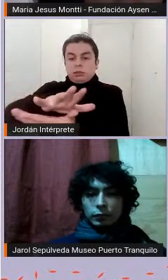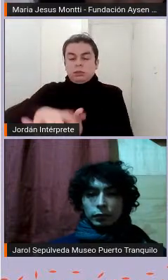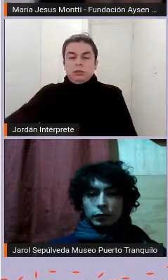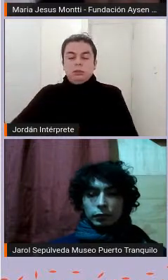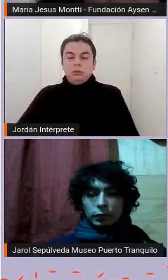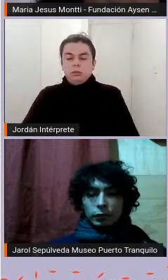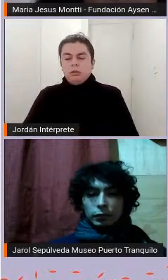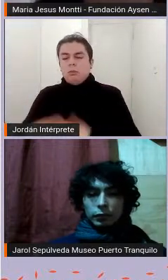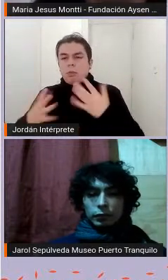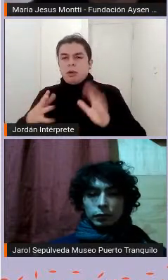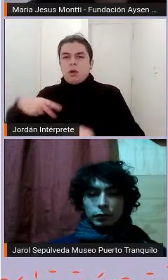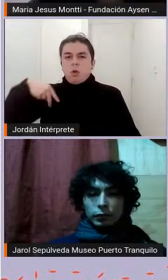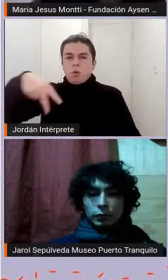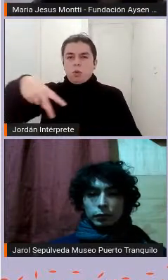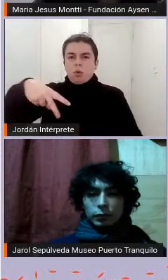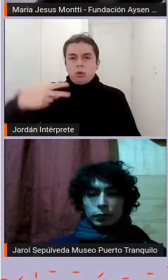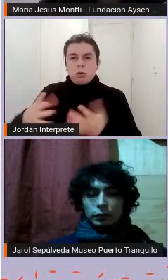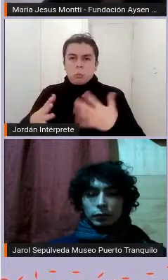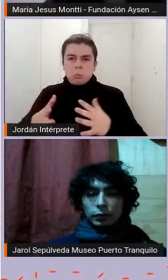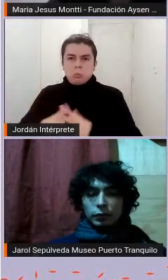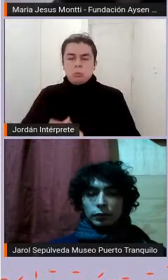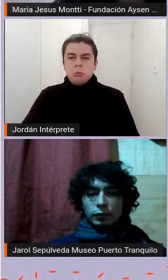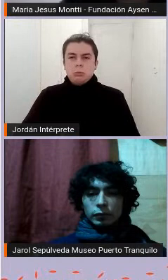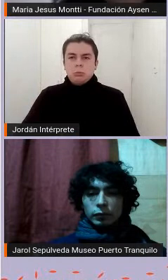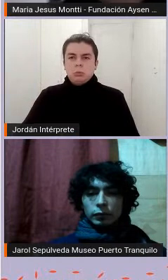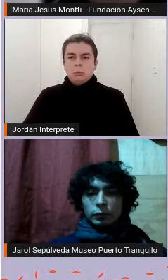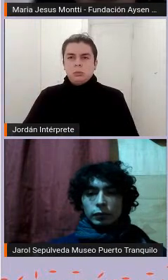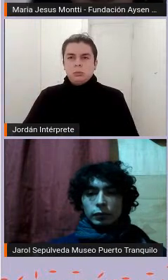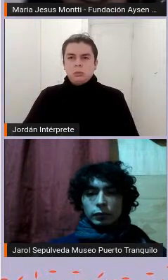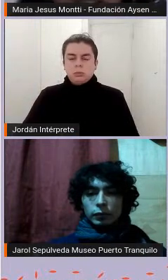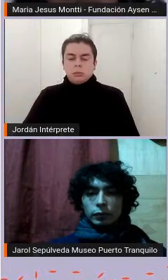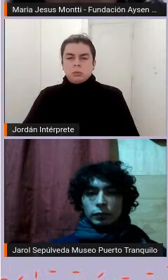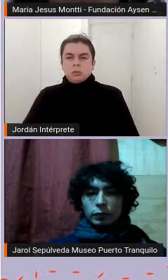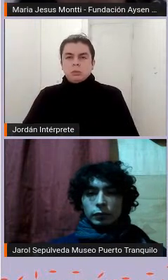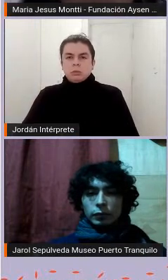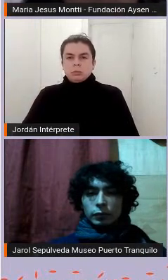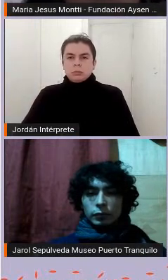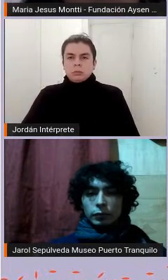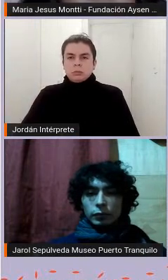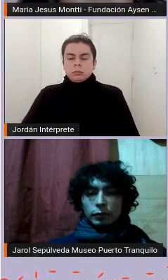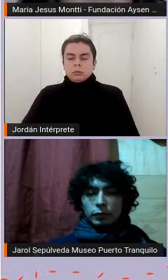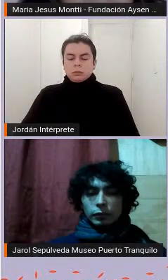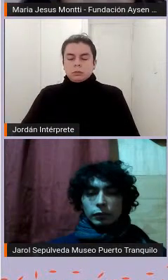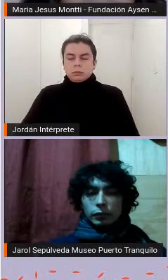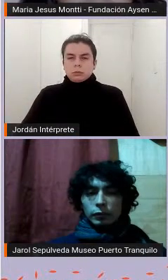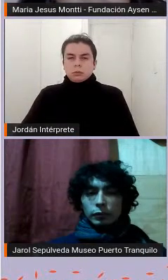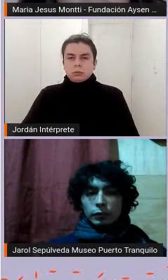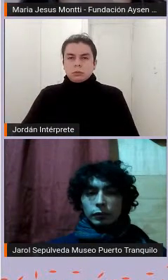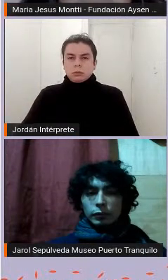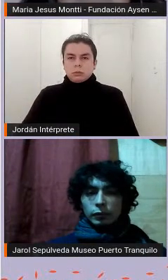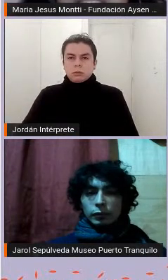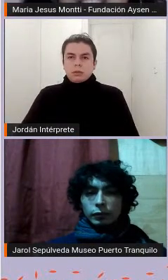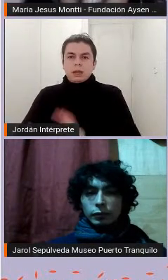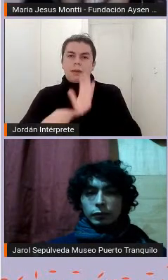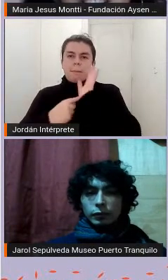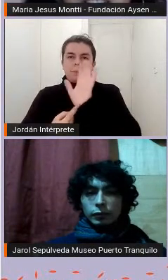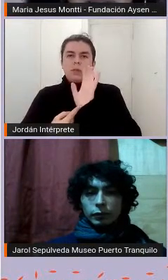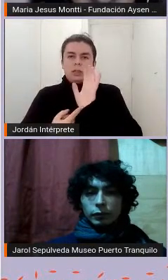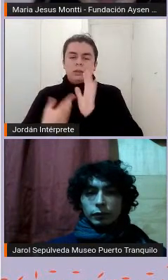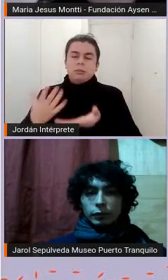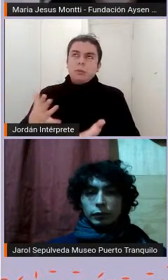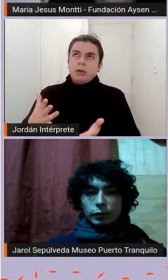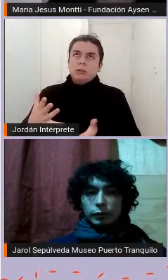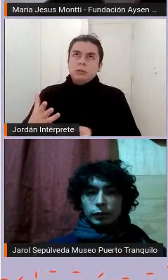a fines de junio, y que muestra un poco para que puedan